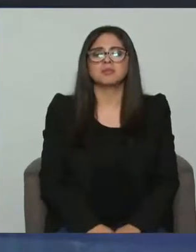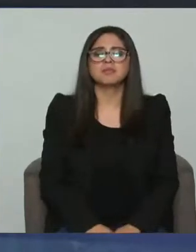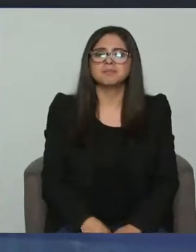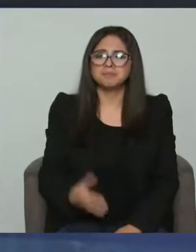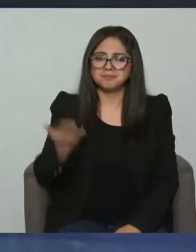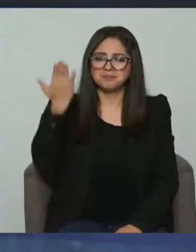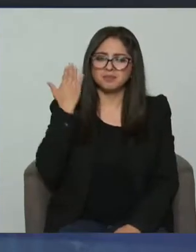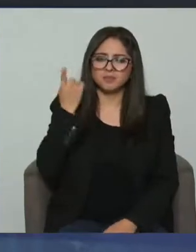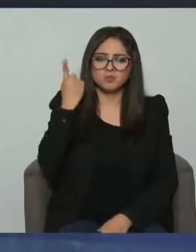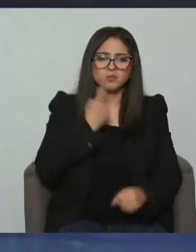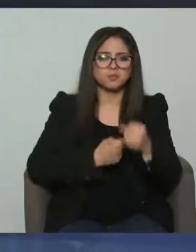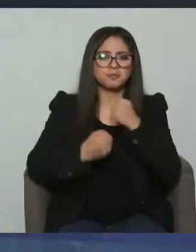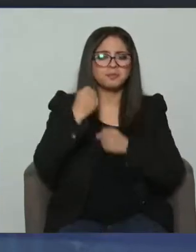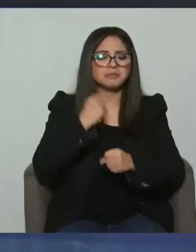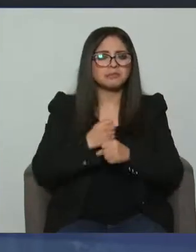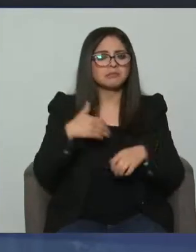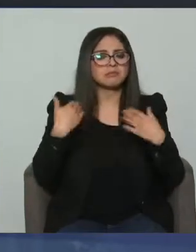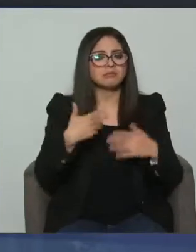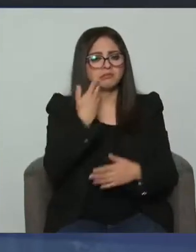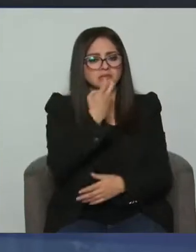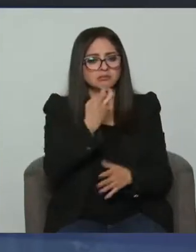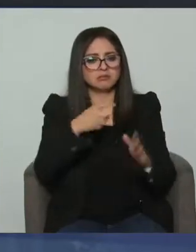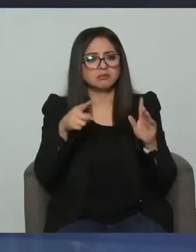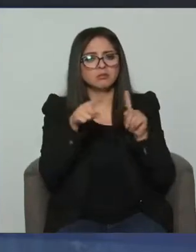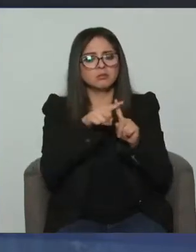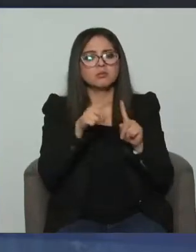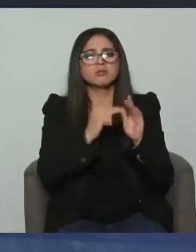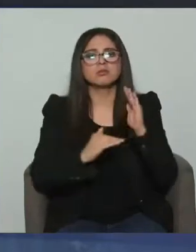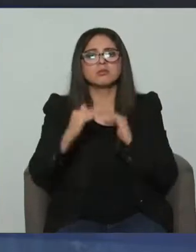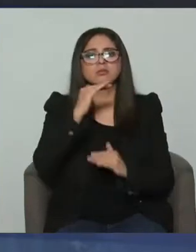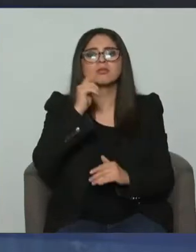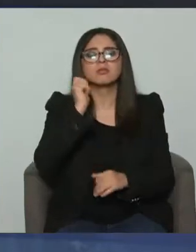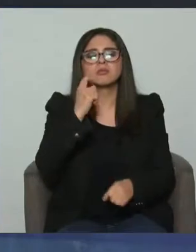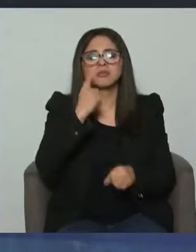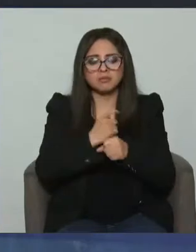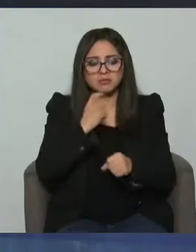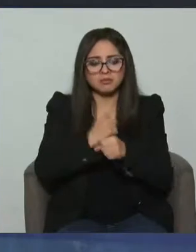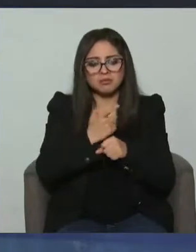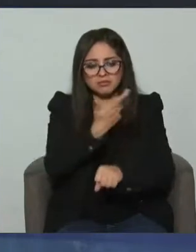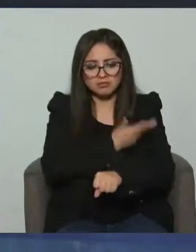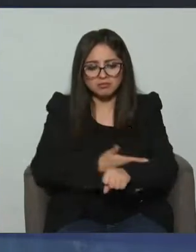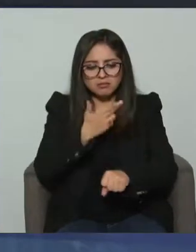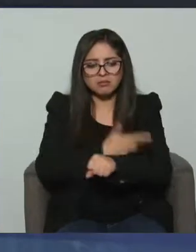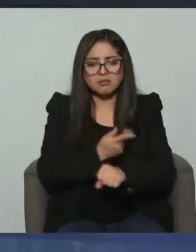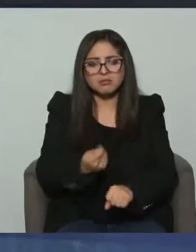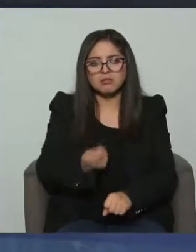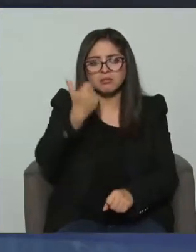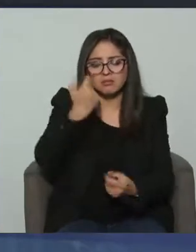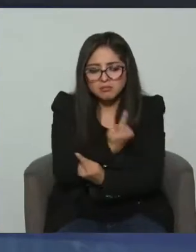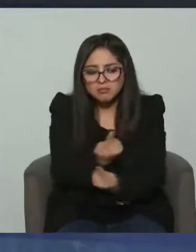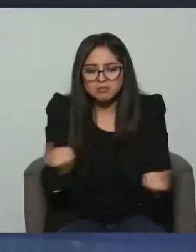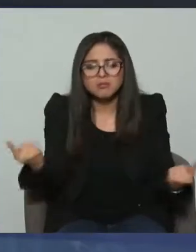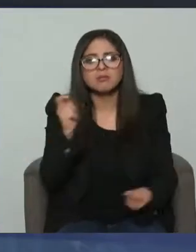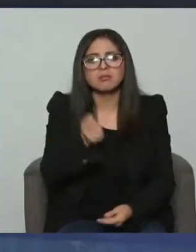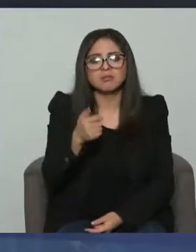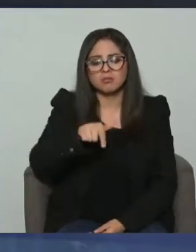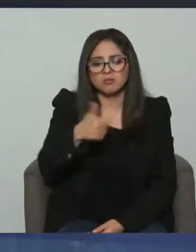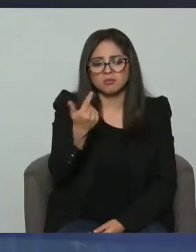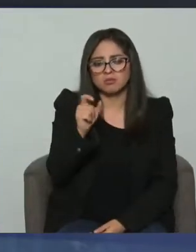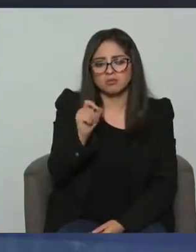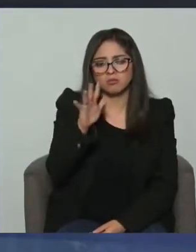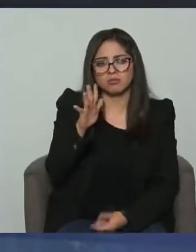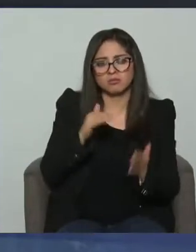urgencia. De OEMA, ¿cuál es la propuesta de la Redim? Bueno, pues obviamente siempre a favor del bien superior de los niños,